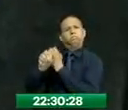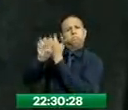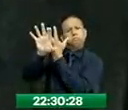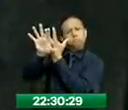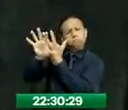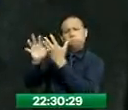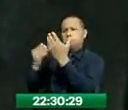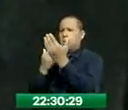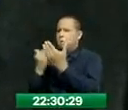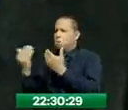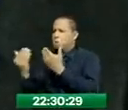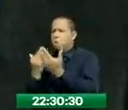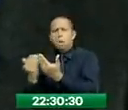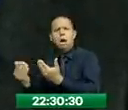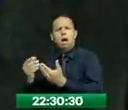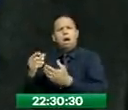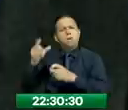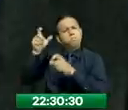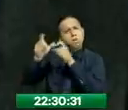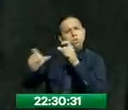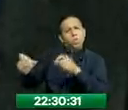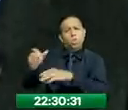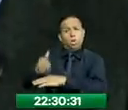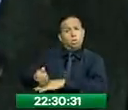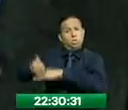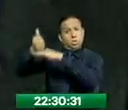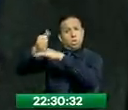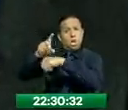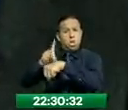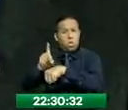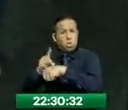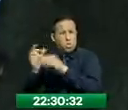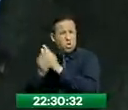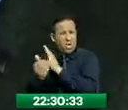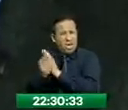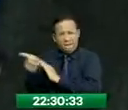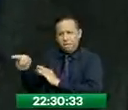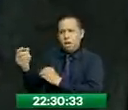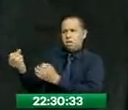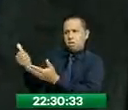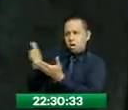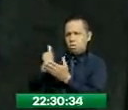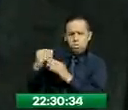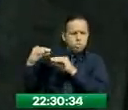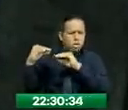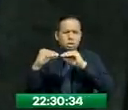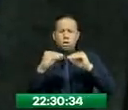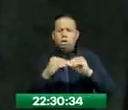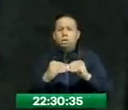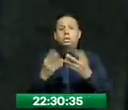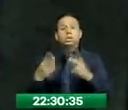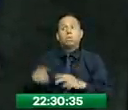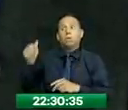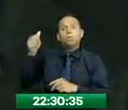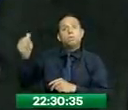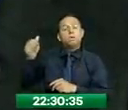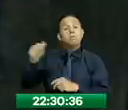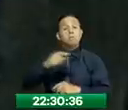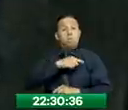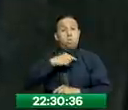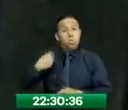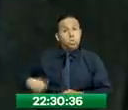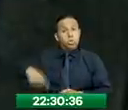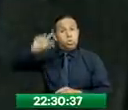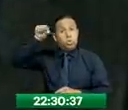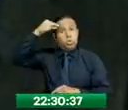de epidemiólogos de especialistas chinos con contrapartes ecuatorianas también hemos recibido importantes donaciones del gobierno y